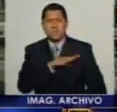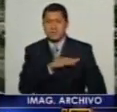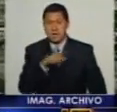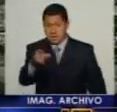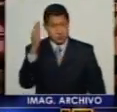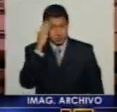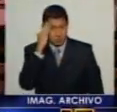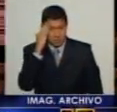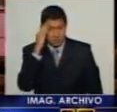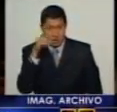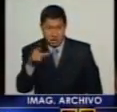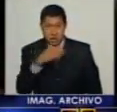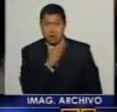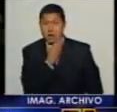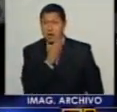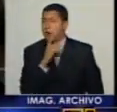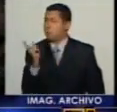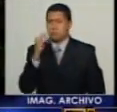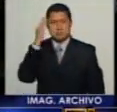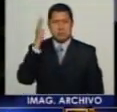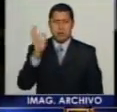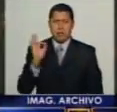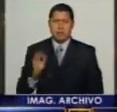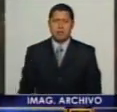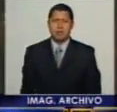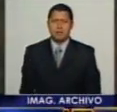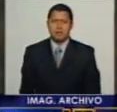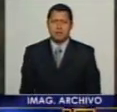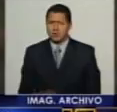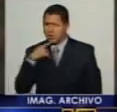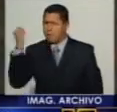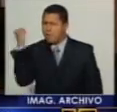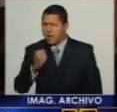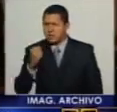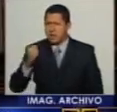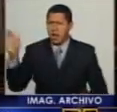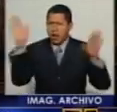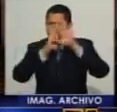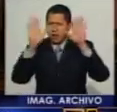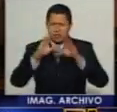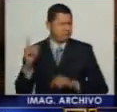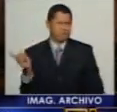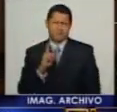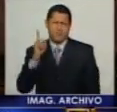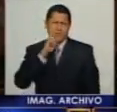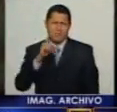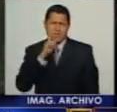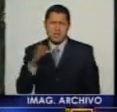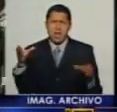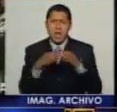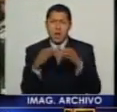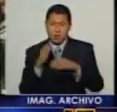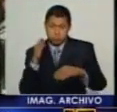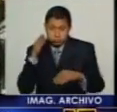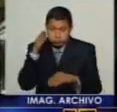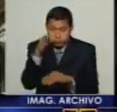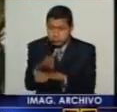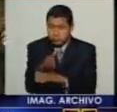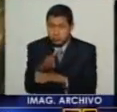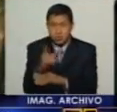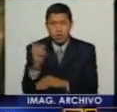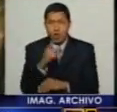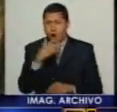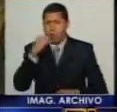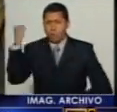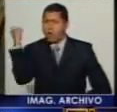sabía de esto? Que él no sabía de esto. ¿Iban a asesinar a Carlos Andrés Pérez? No se iba a asesinar porque el grupo que insurgió no somos un